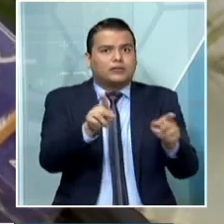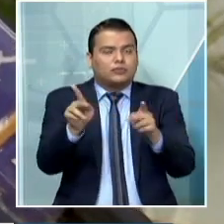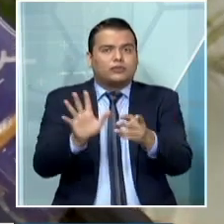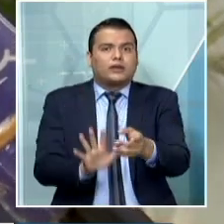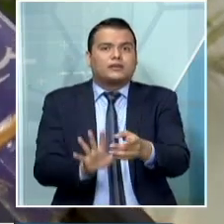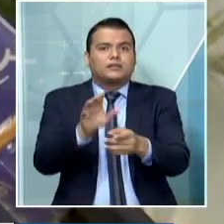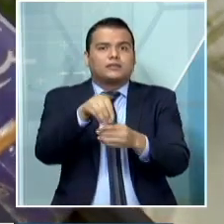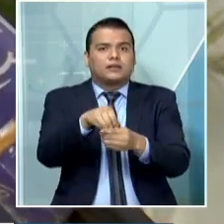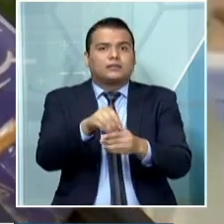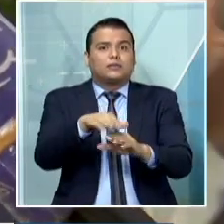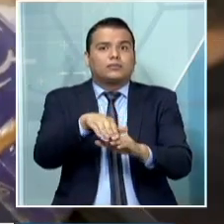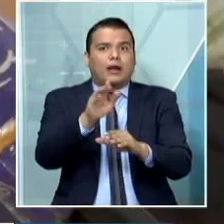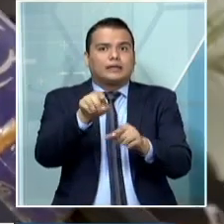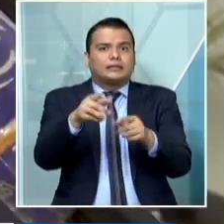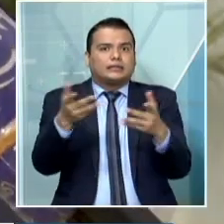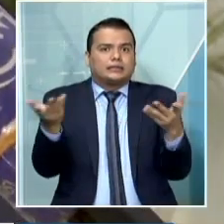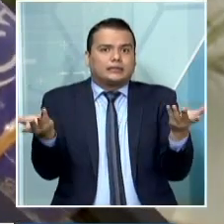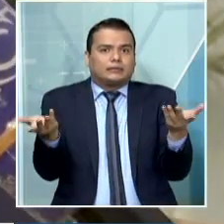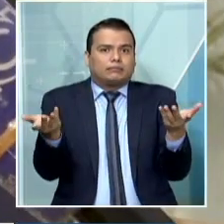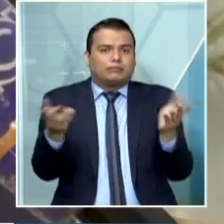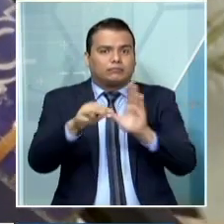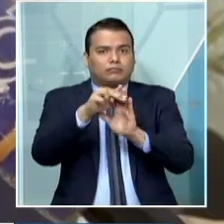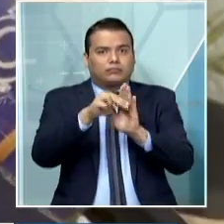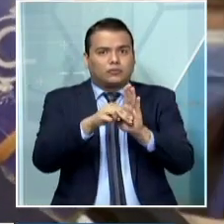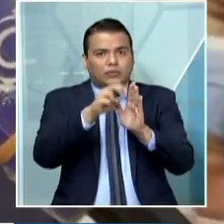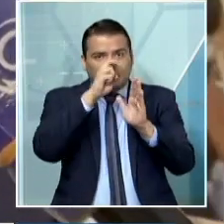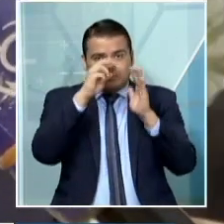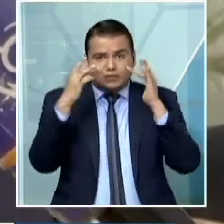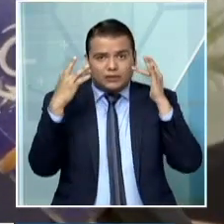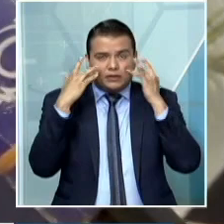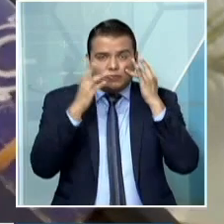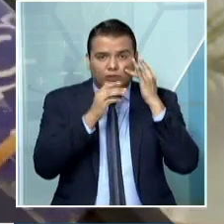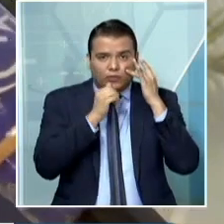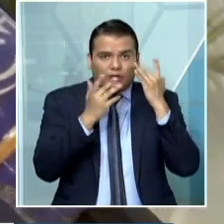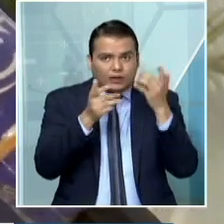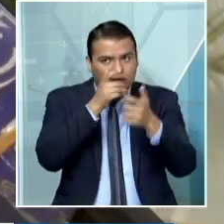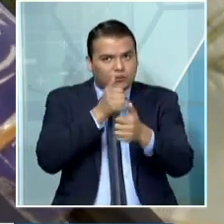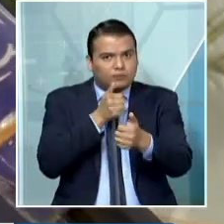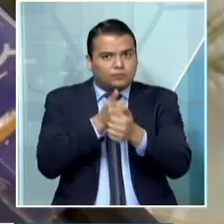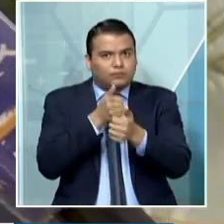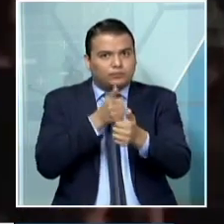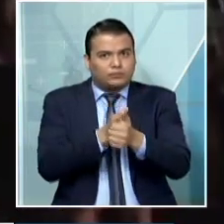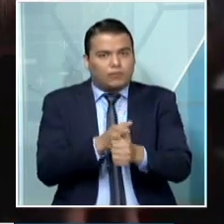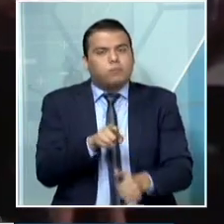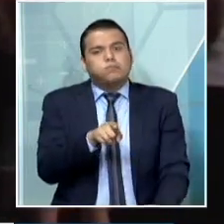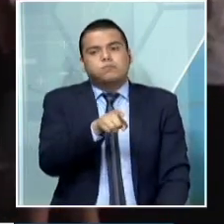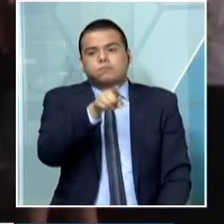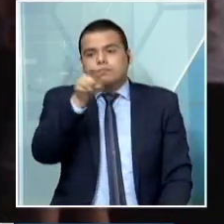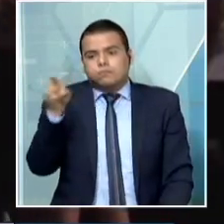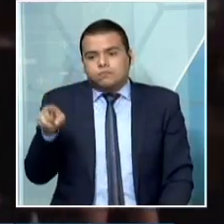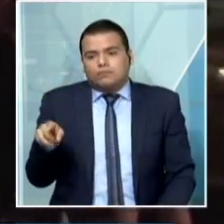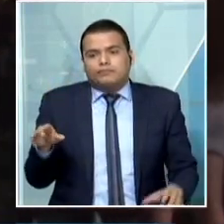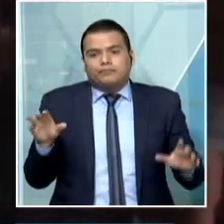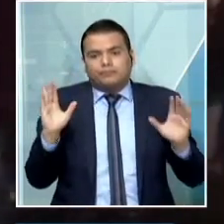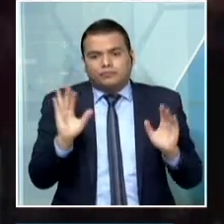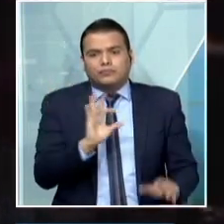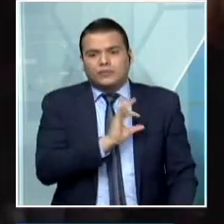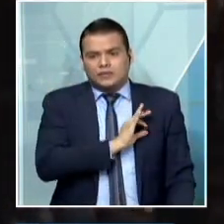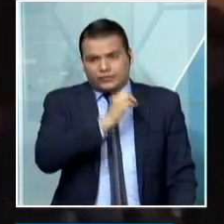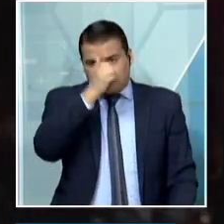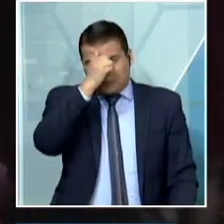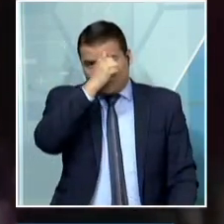está llegando mucha gente que no está respetando las normas de bioseguridad y será acompañada con nuestros guardianes de la vida. Y es que durante el fin de